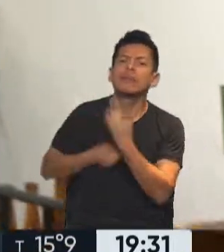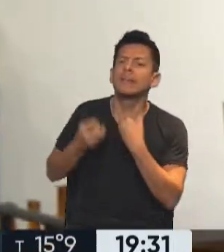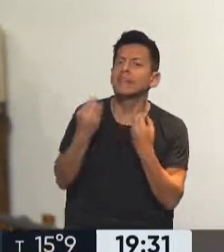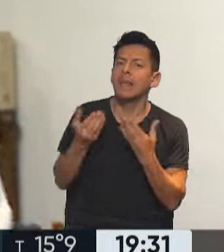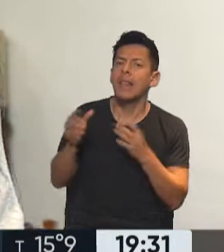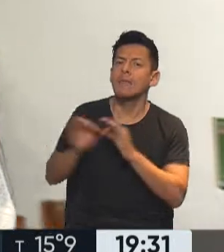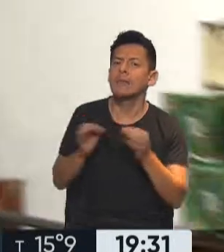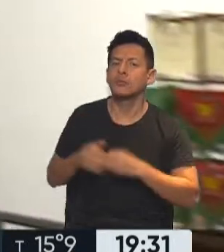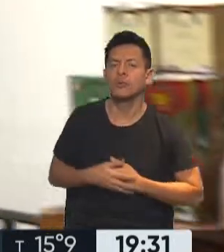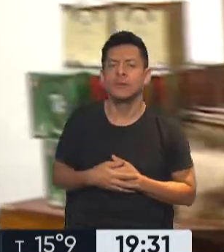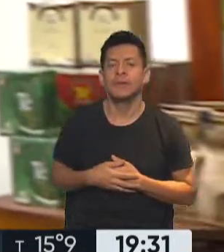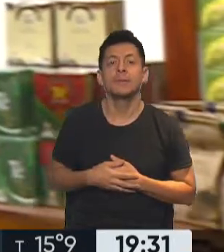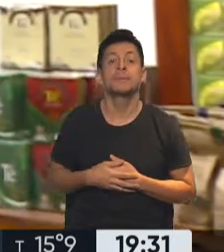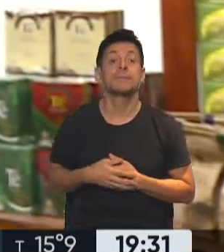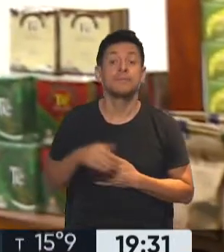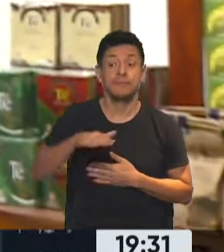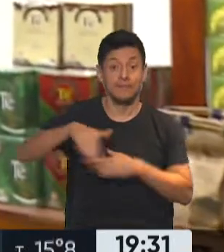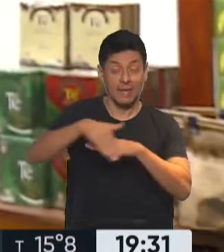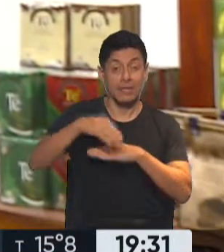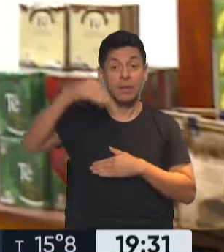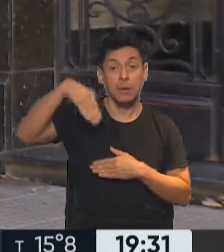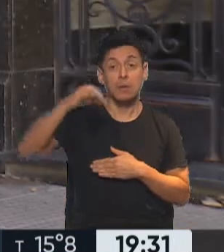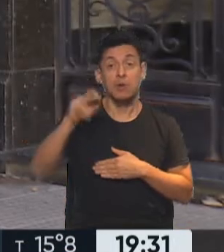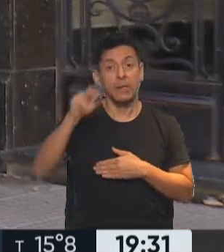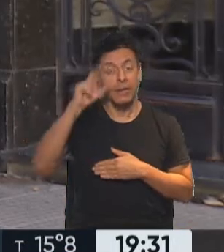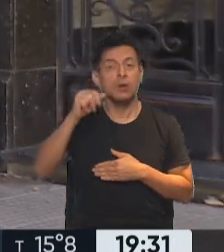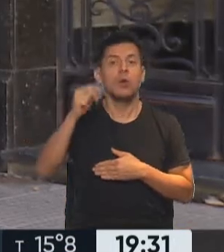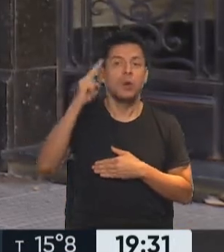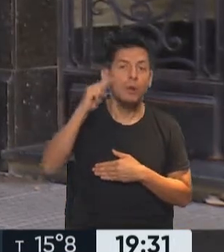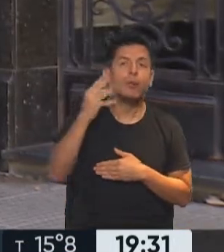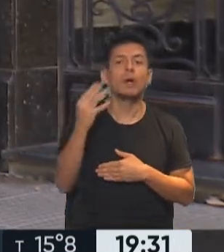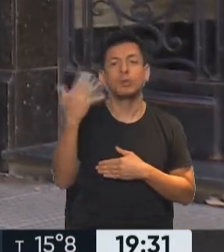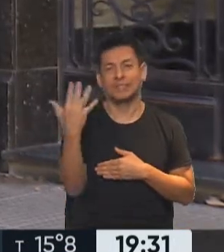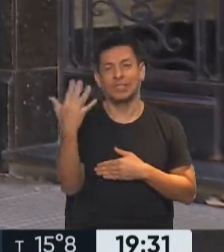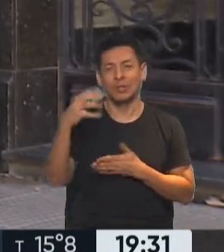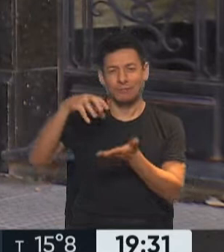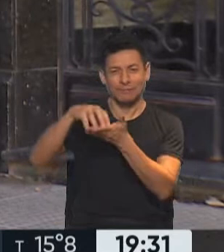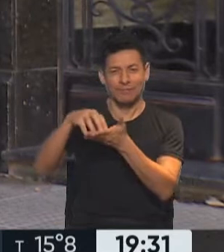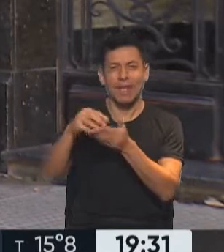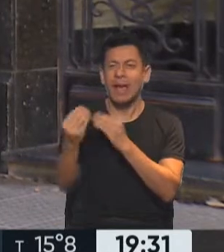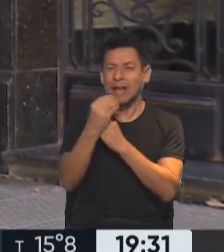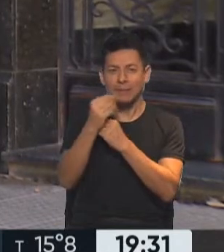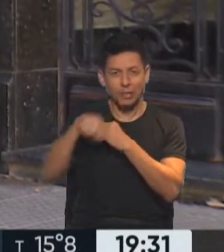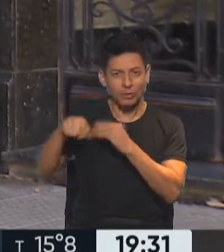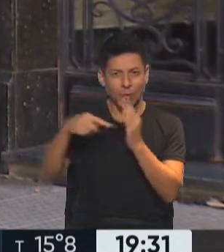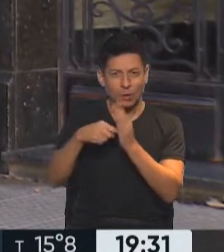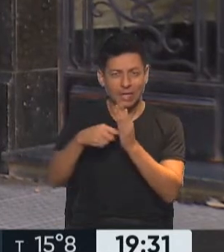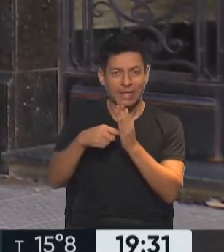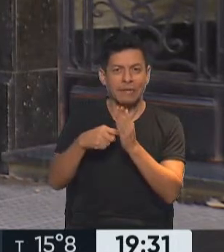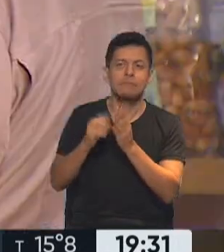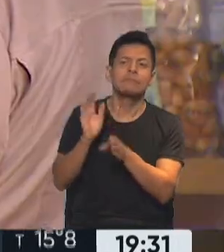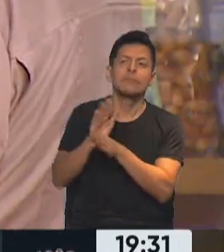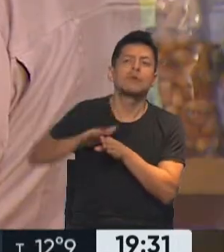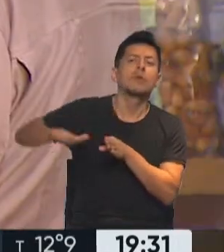emprendimiento? Bueno, Moreno 945 es el último espacio que inauguramos desde la red de alimentos cooperativos en Ciudad de Buenos Aires. Es un